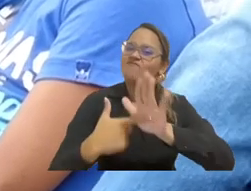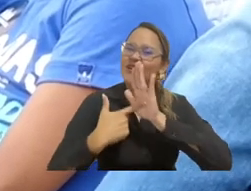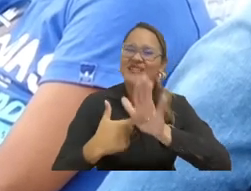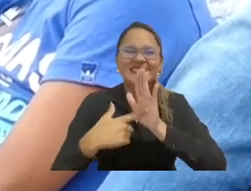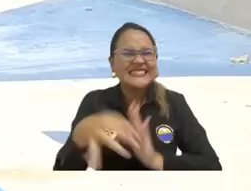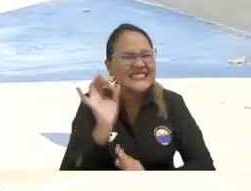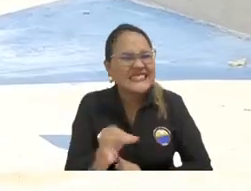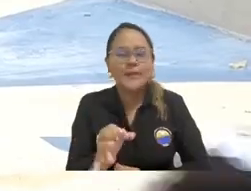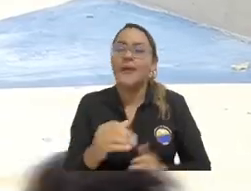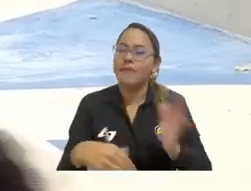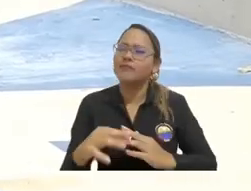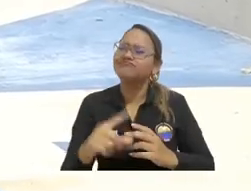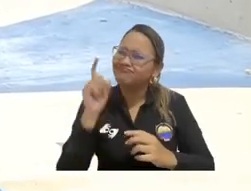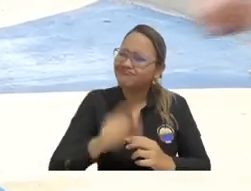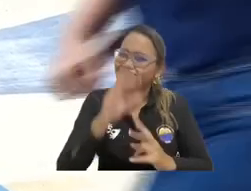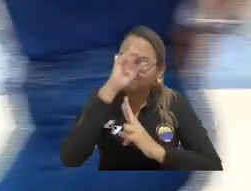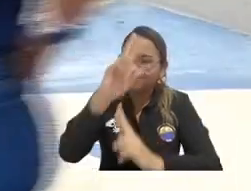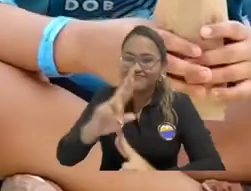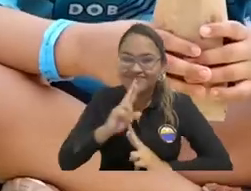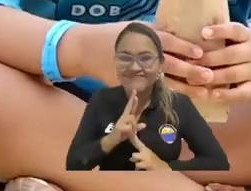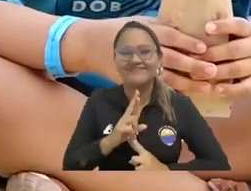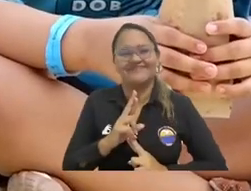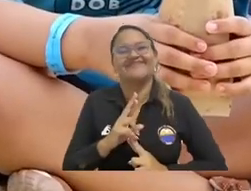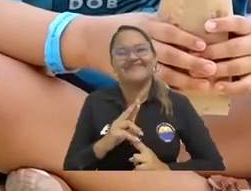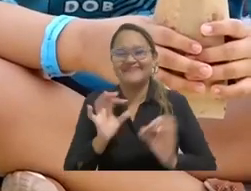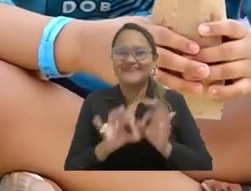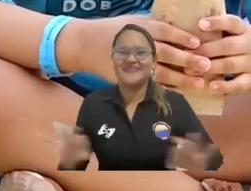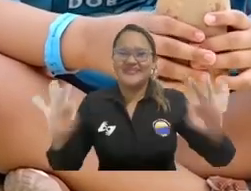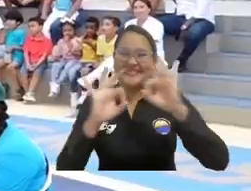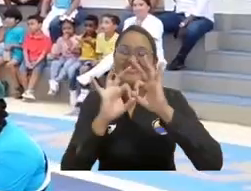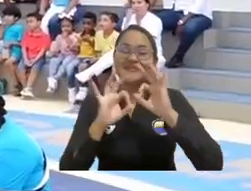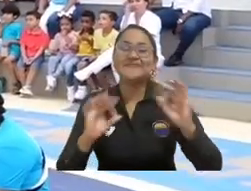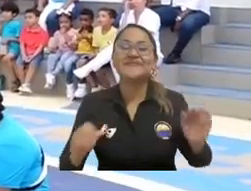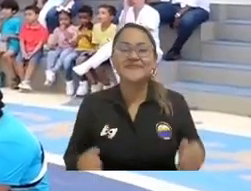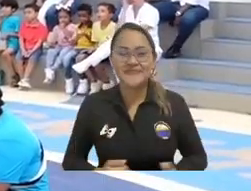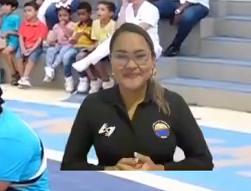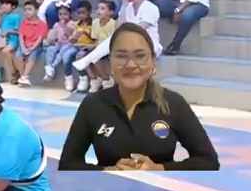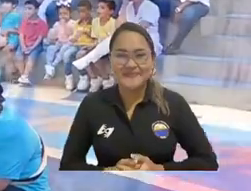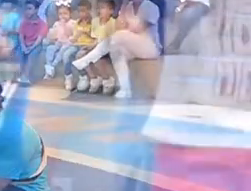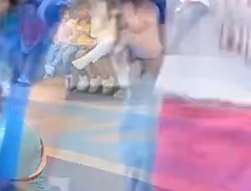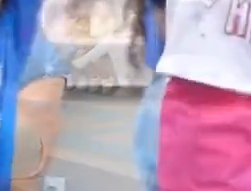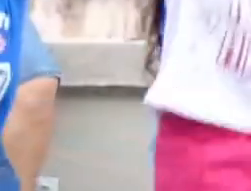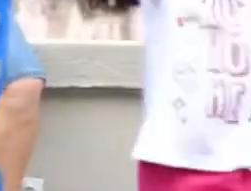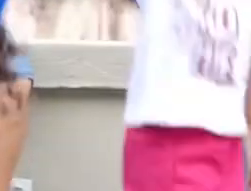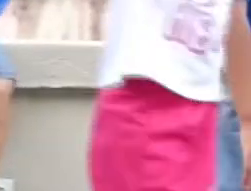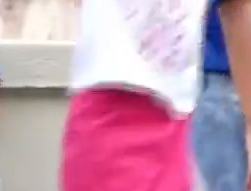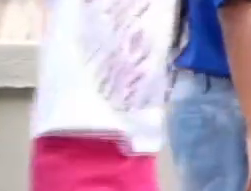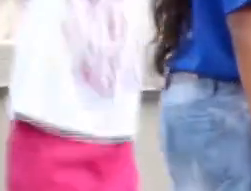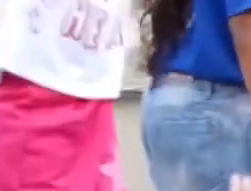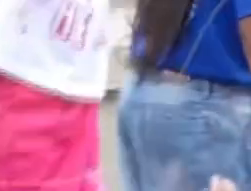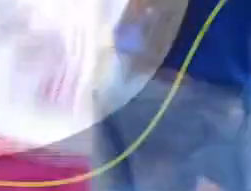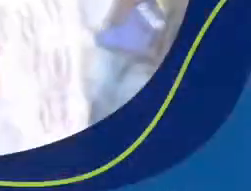que cada día seamos más visibilizados, seamos más honrados, seamos más valorados.